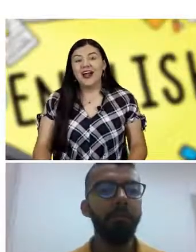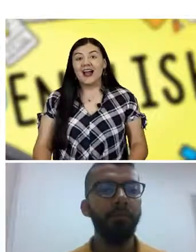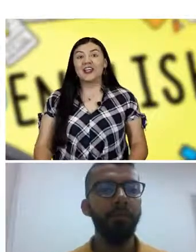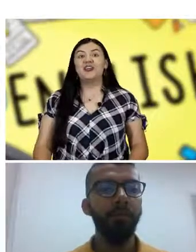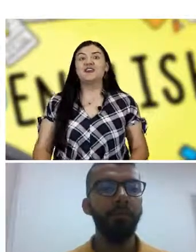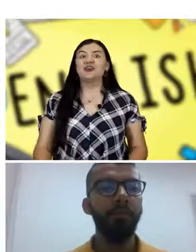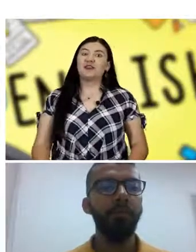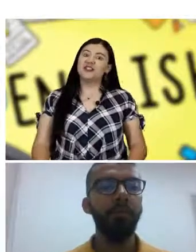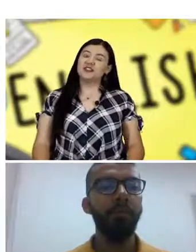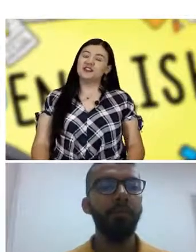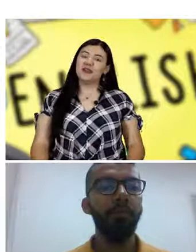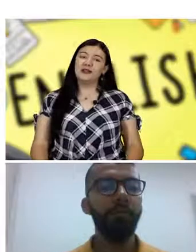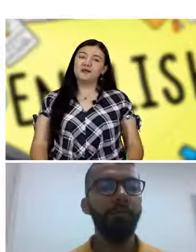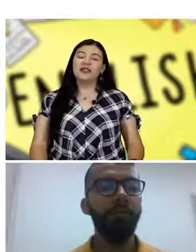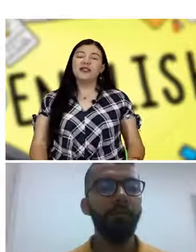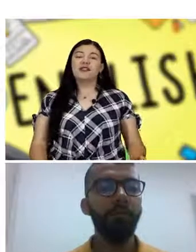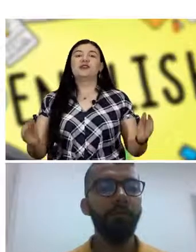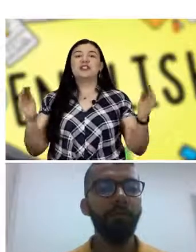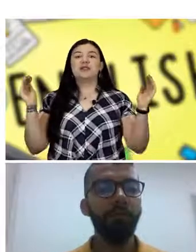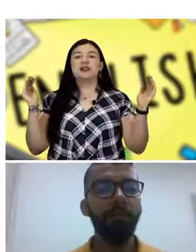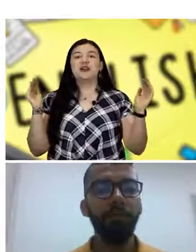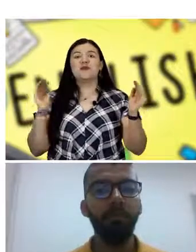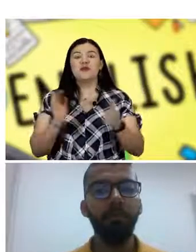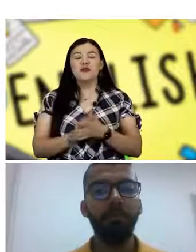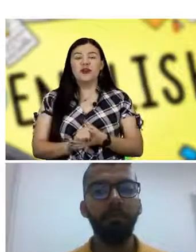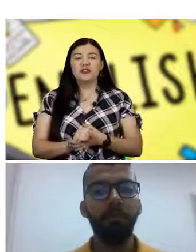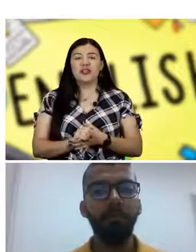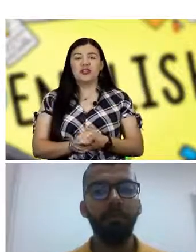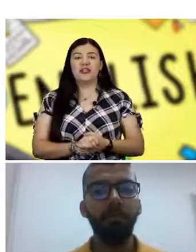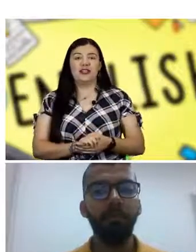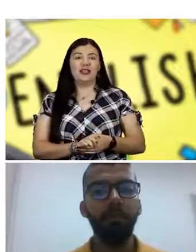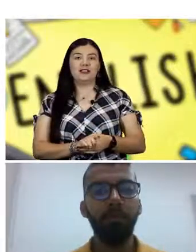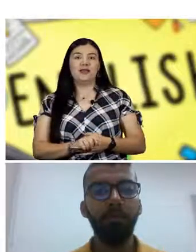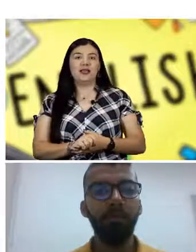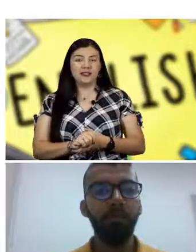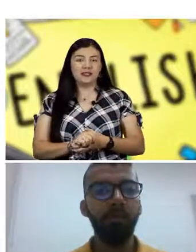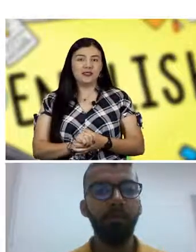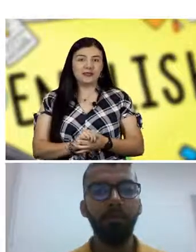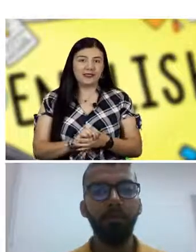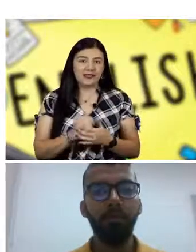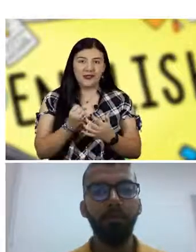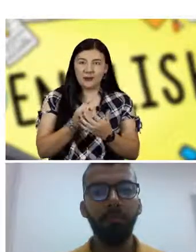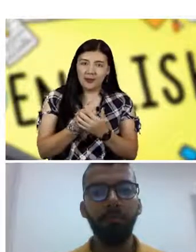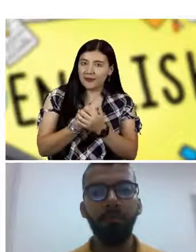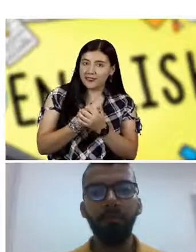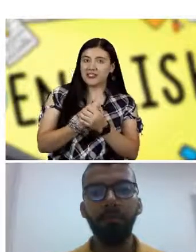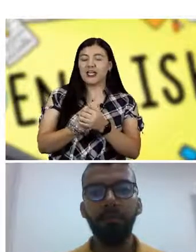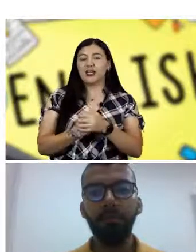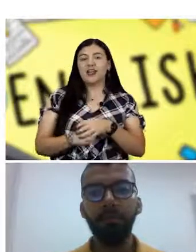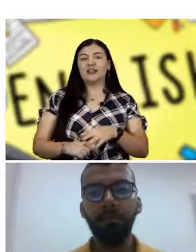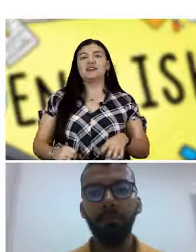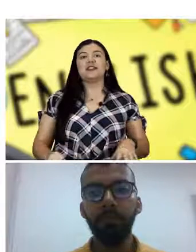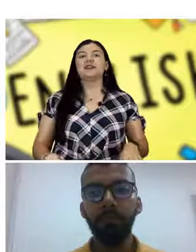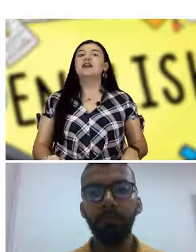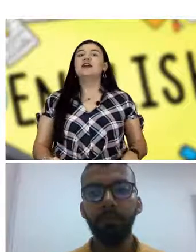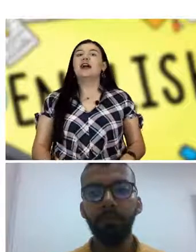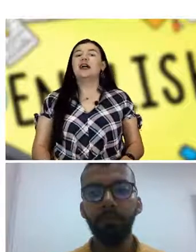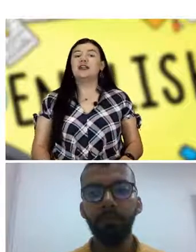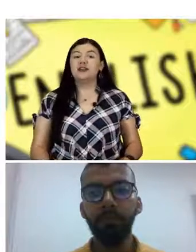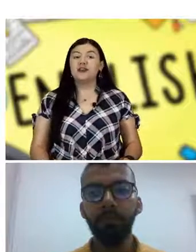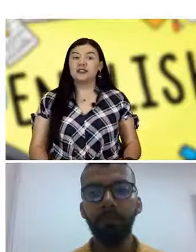Cool. Acute aggression, ¿ya? Eso es una expresión muy usada en inglés para decir que quiero apapachar a alguien,